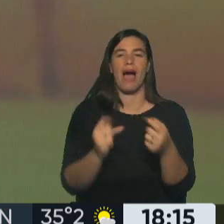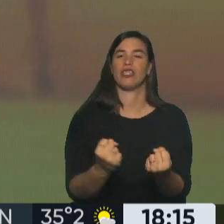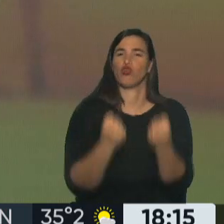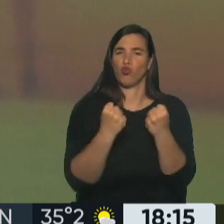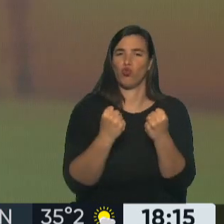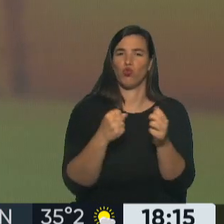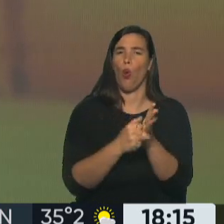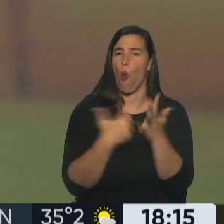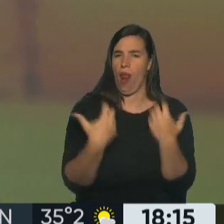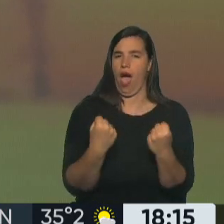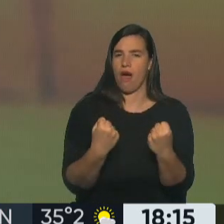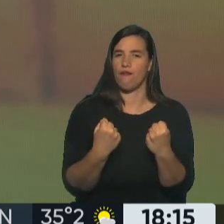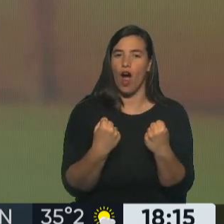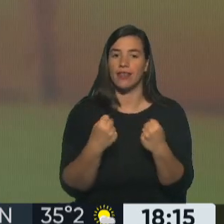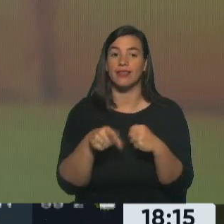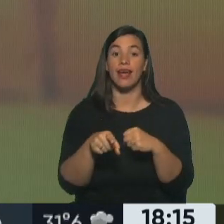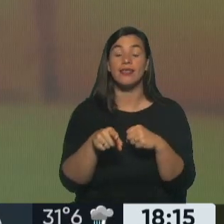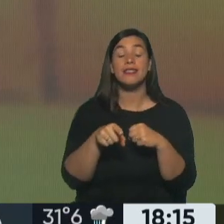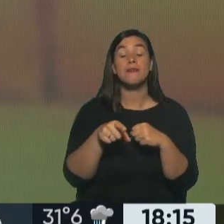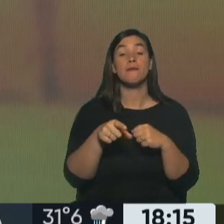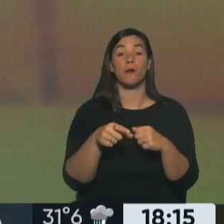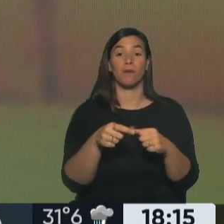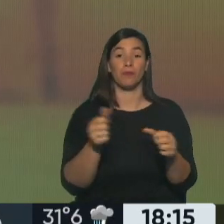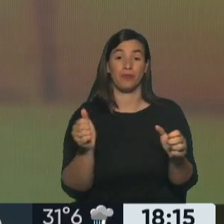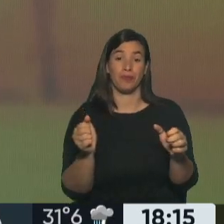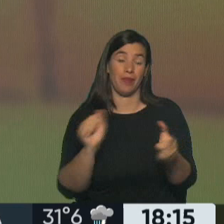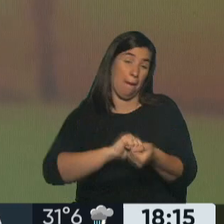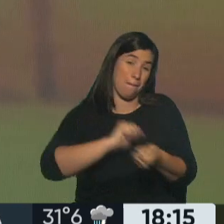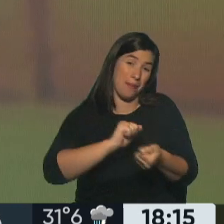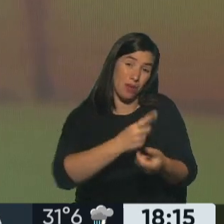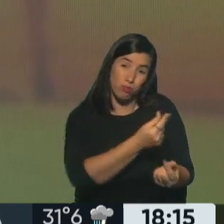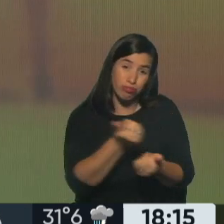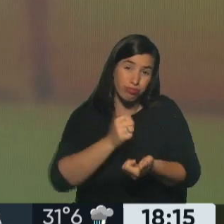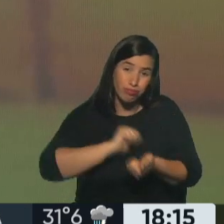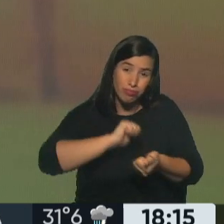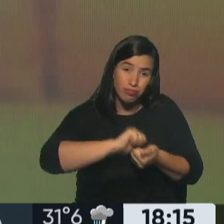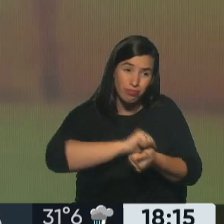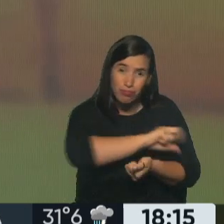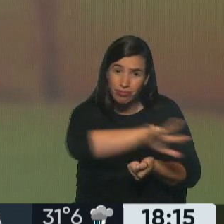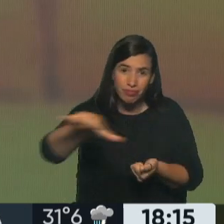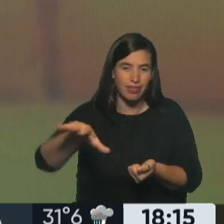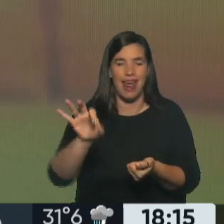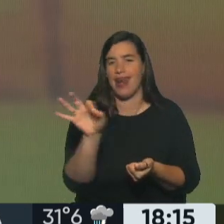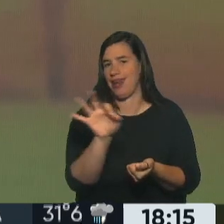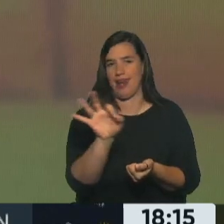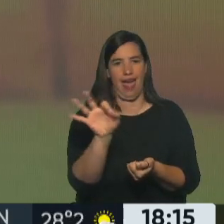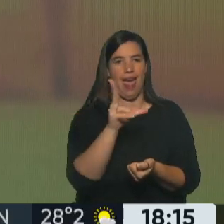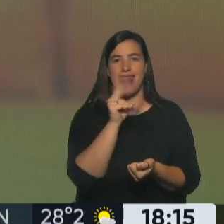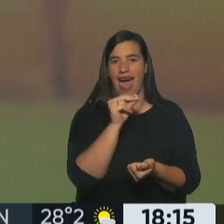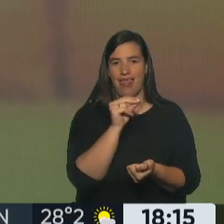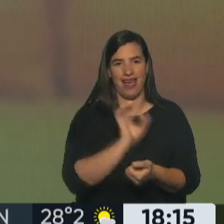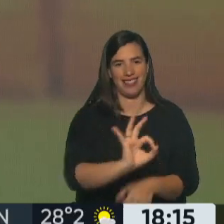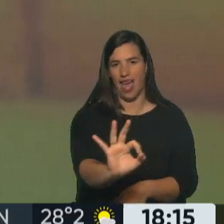con emisión monetaria. La postura del gobierno es no emitir dinero directamente, con lo cual llevaría a 0 en la